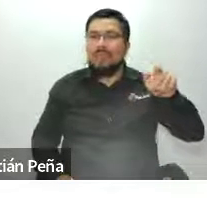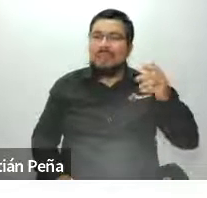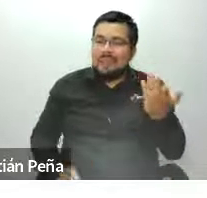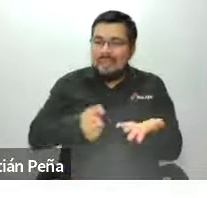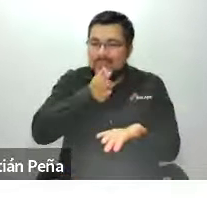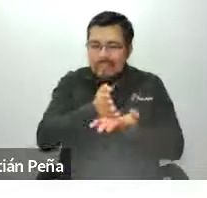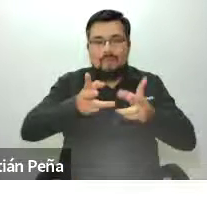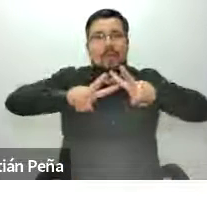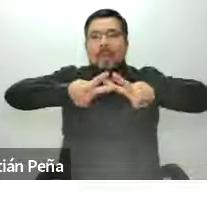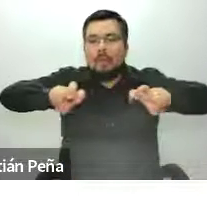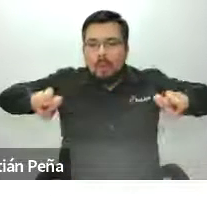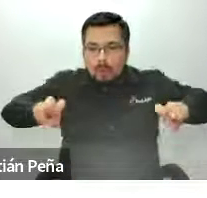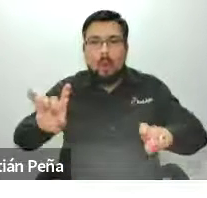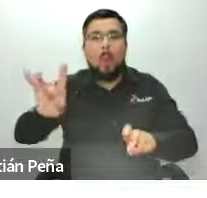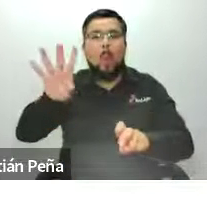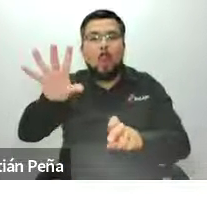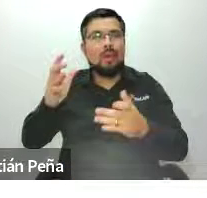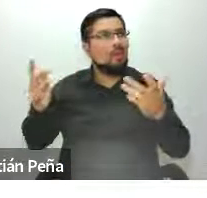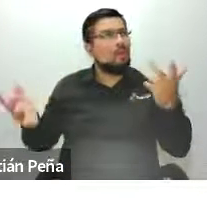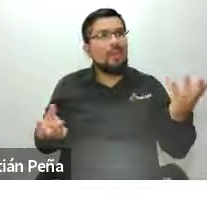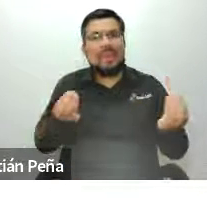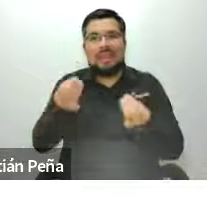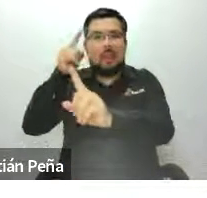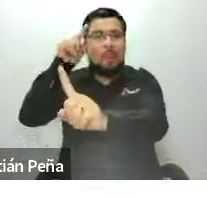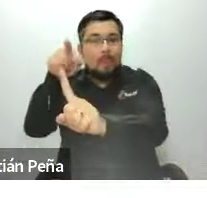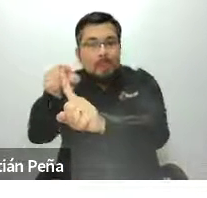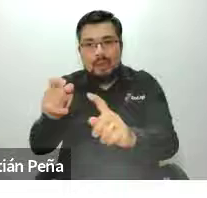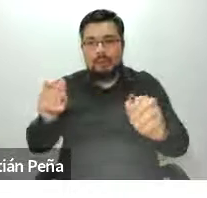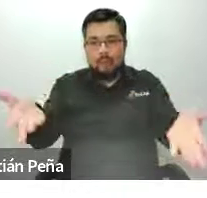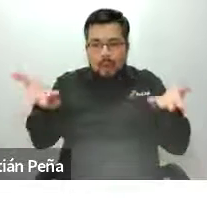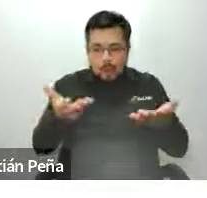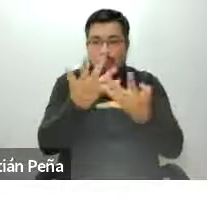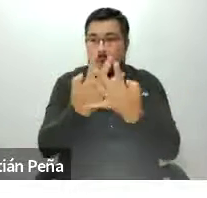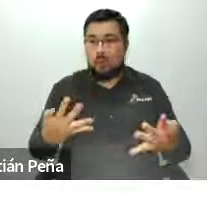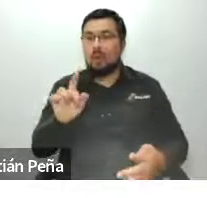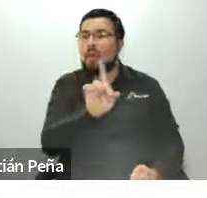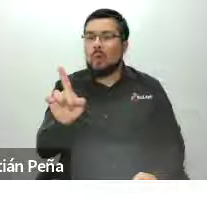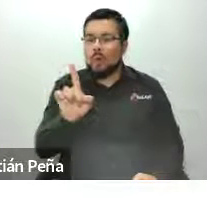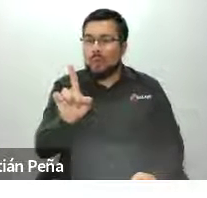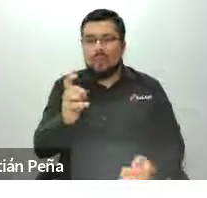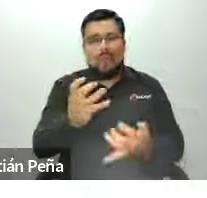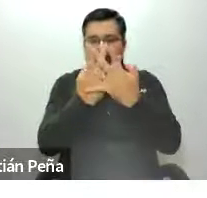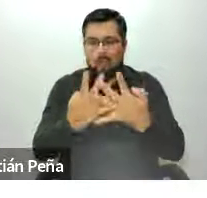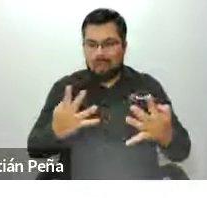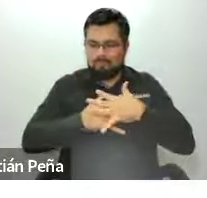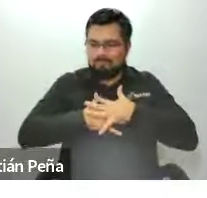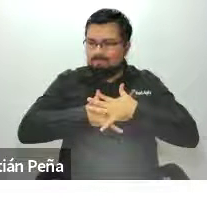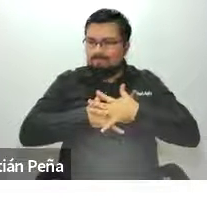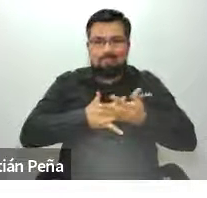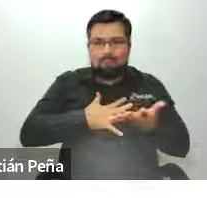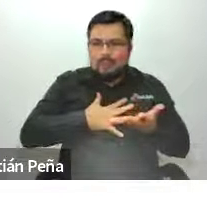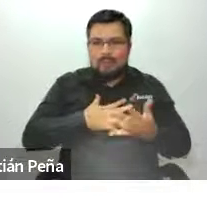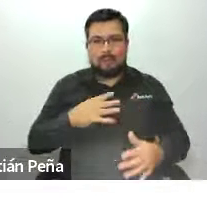punto de vista de los objetivos que nos ofrece el currículum, sino que principalmente desde el sentido del currículum, ¿no? Más allá de la